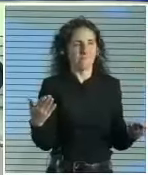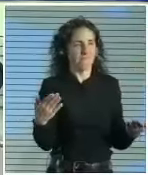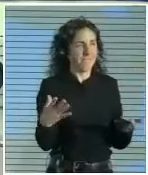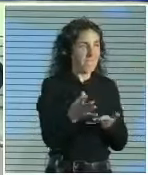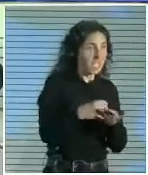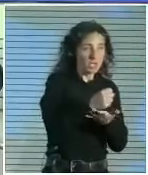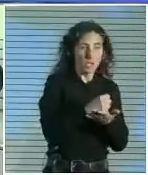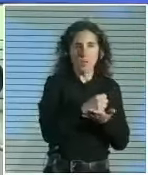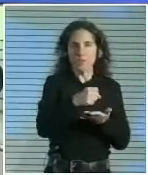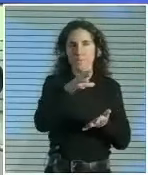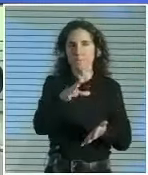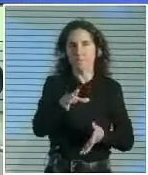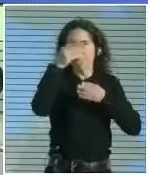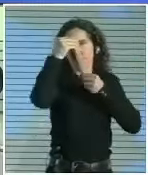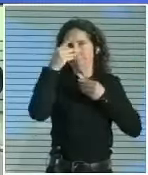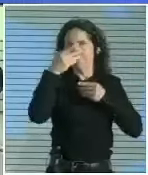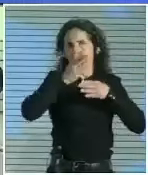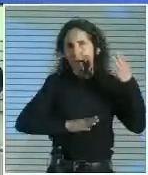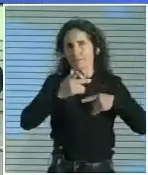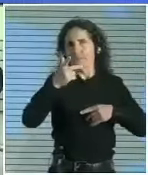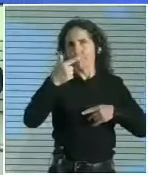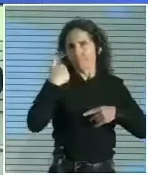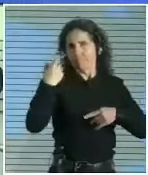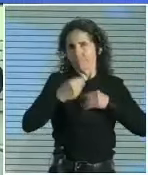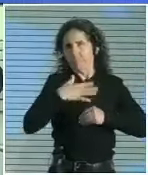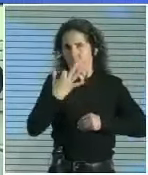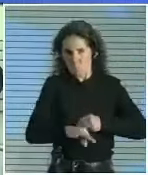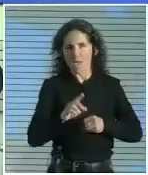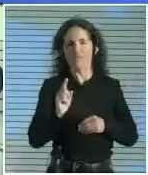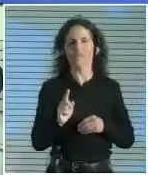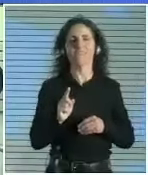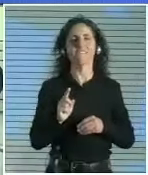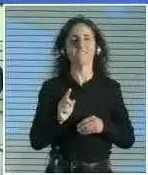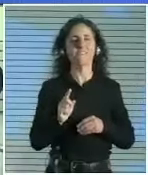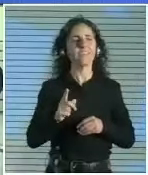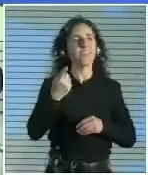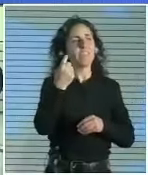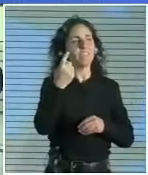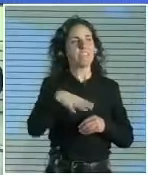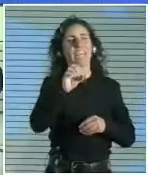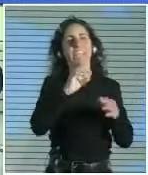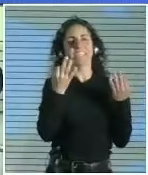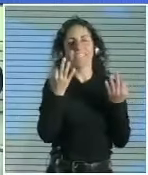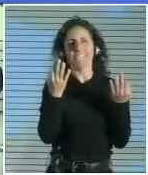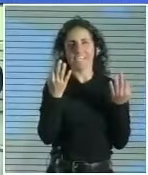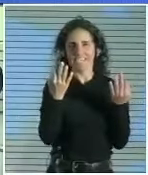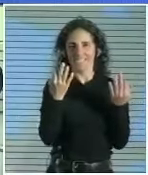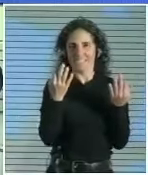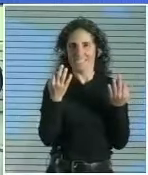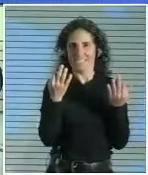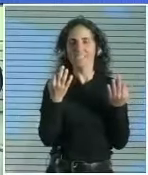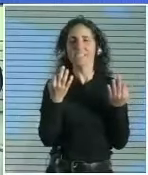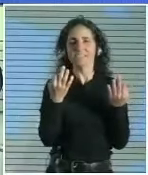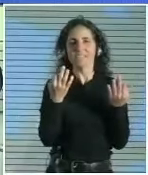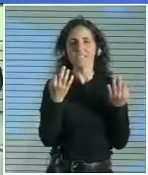le corresponde y lo que decíamos, yo creo que hay que entender que hemos pasado o estamos pasando y las